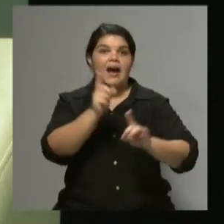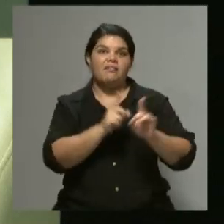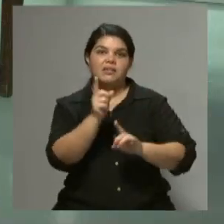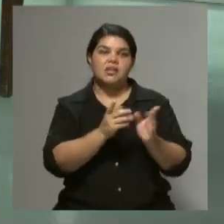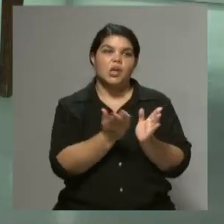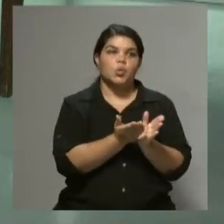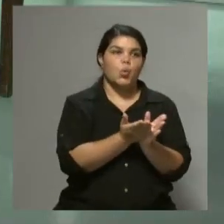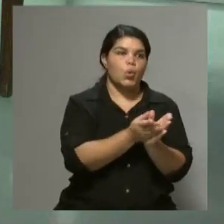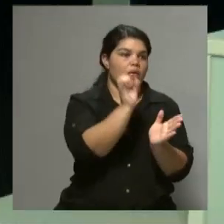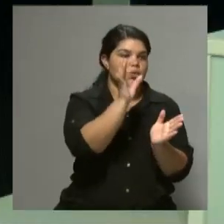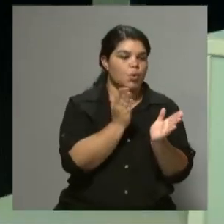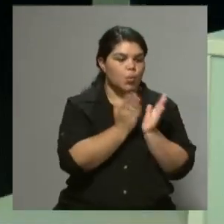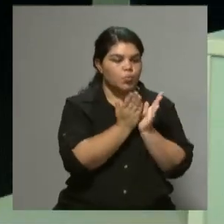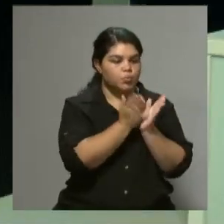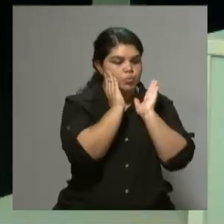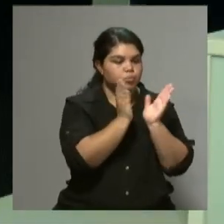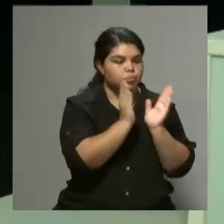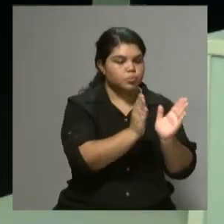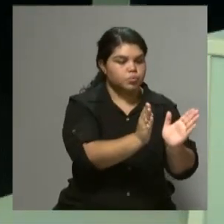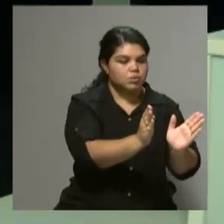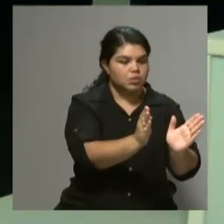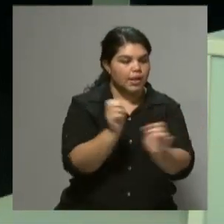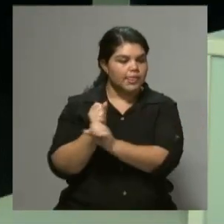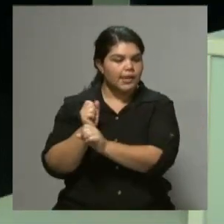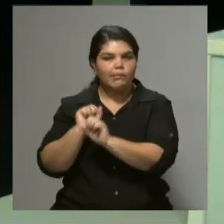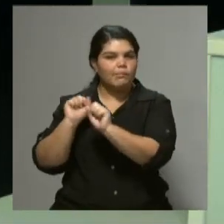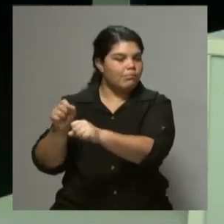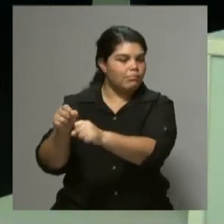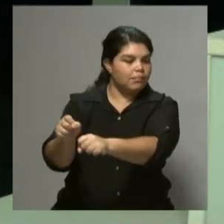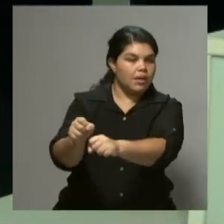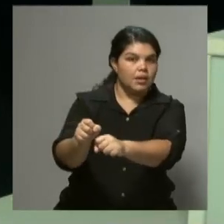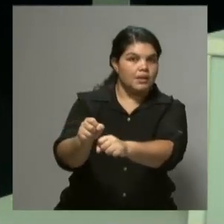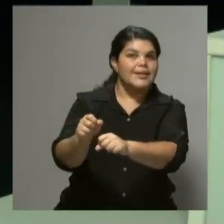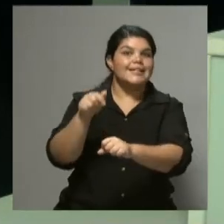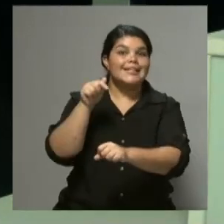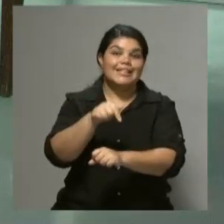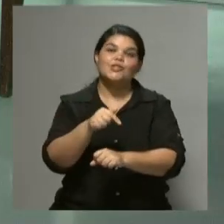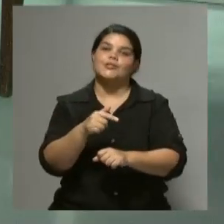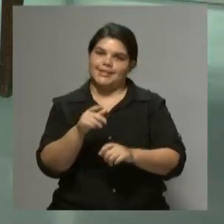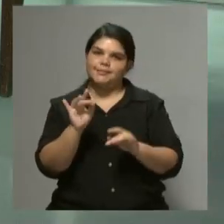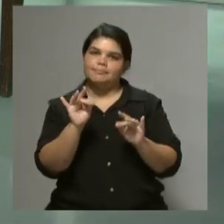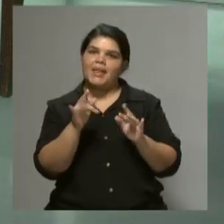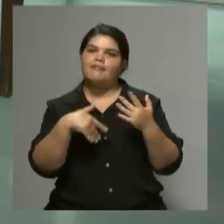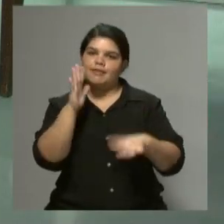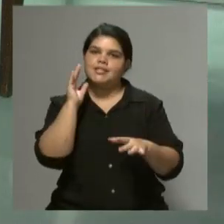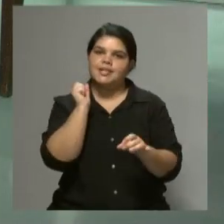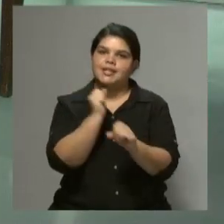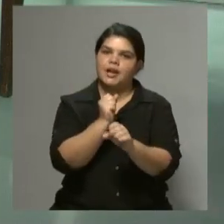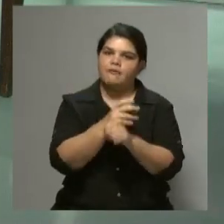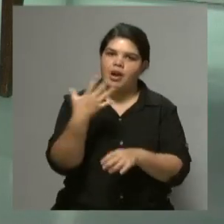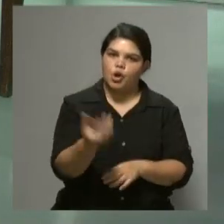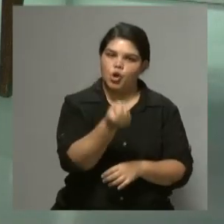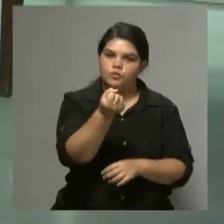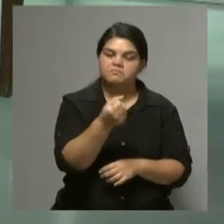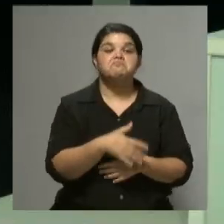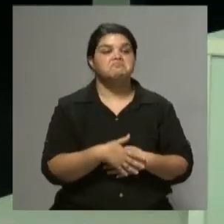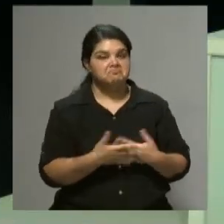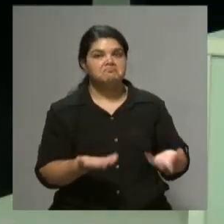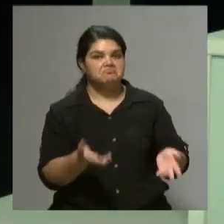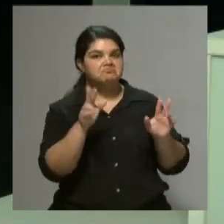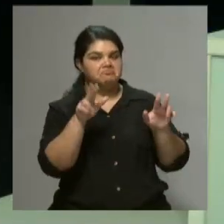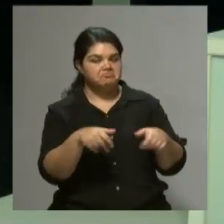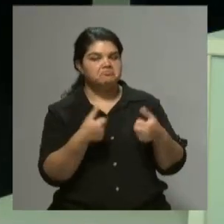Ah, bien. Digamos que son esas parte de esas condiciones que se tienen en cuenta a la hora de sumar gente. Exactamente. ¿Cuáles son las otras condiciones